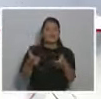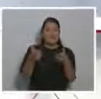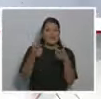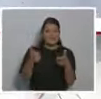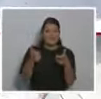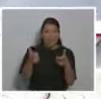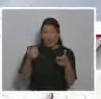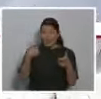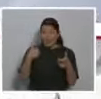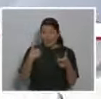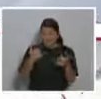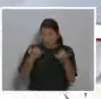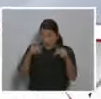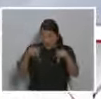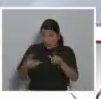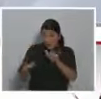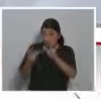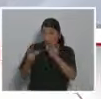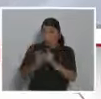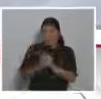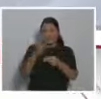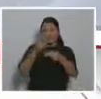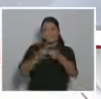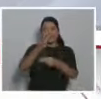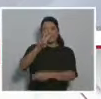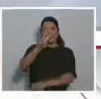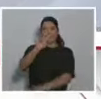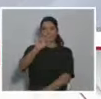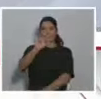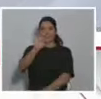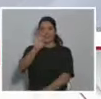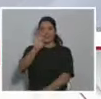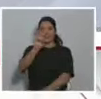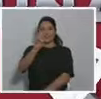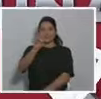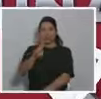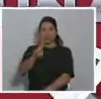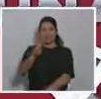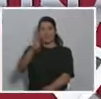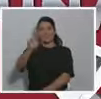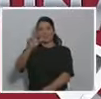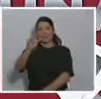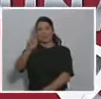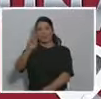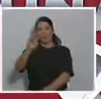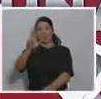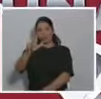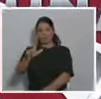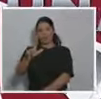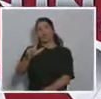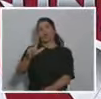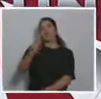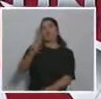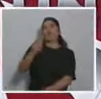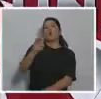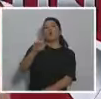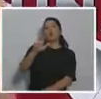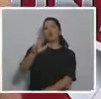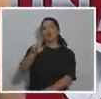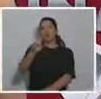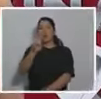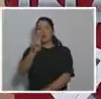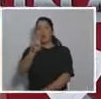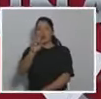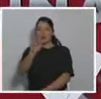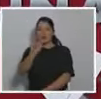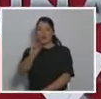que tenemos en este momento? Don Víctor Manuel Oria Vargas está al otro lado del teléfono. Don